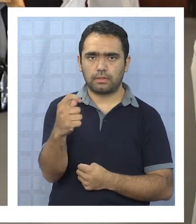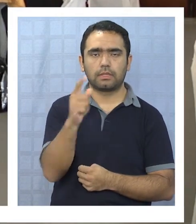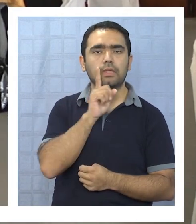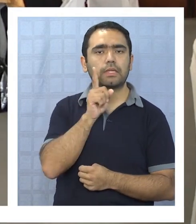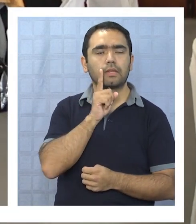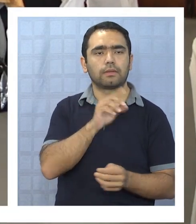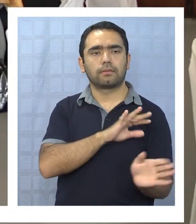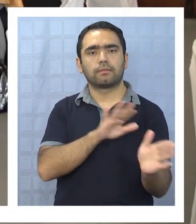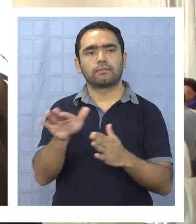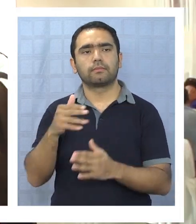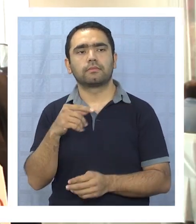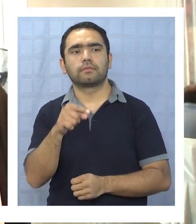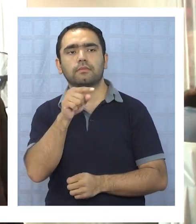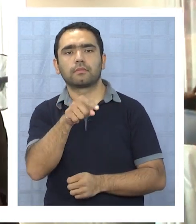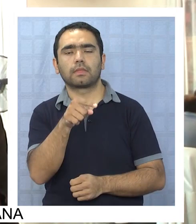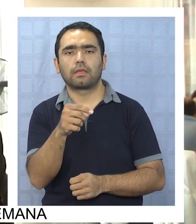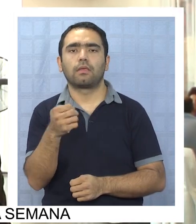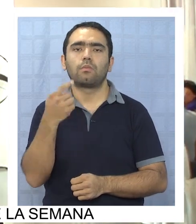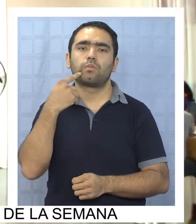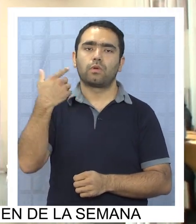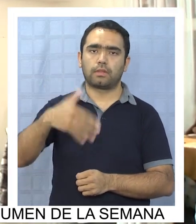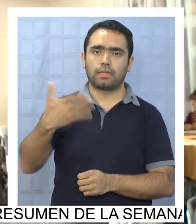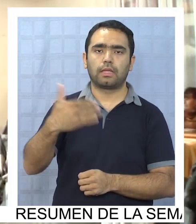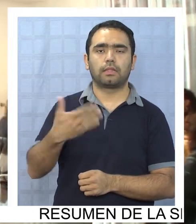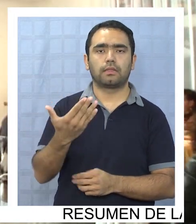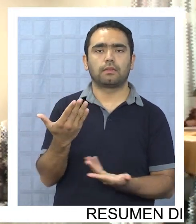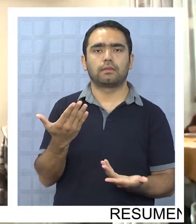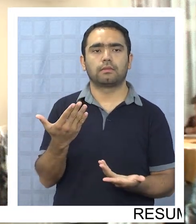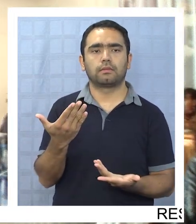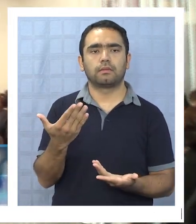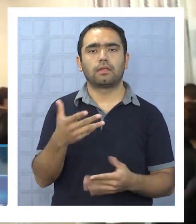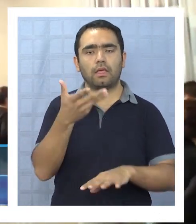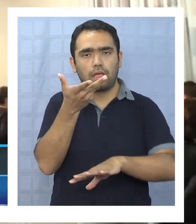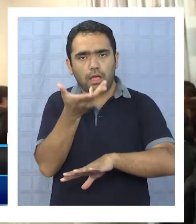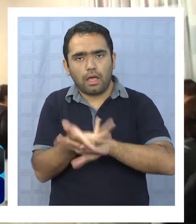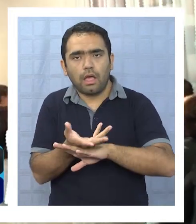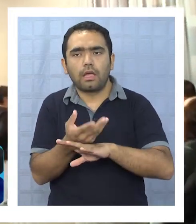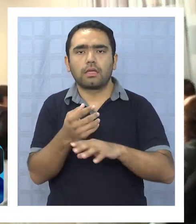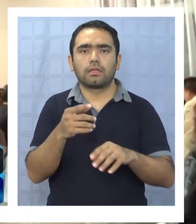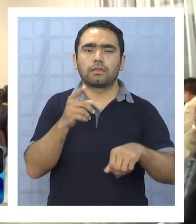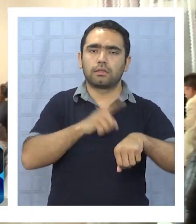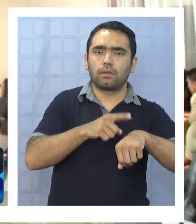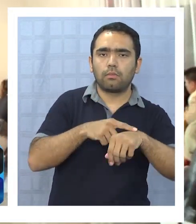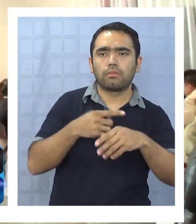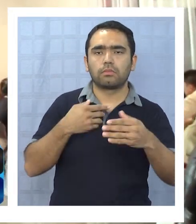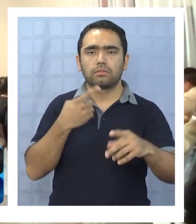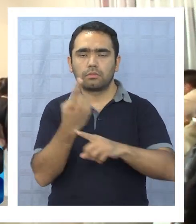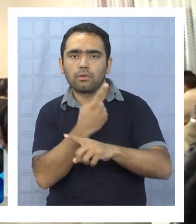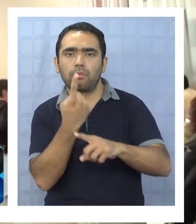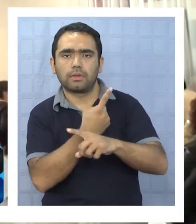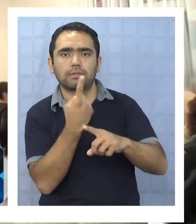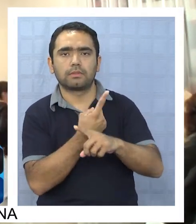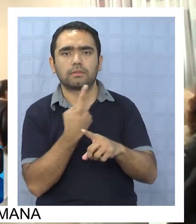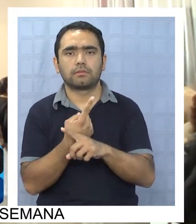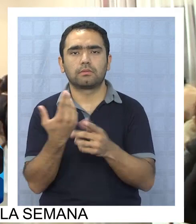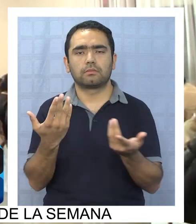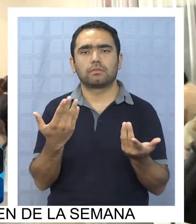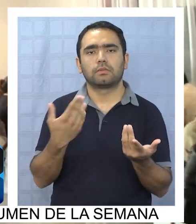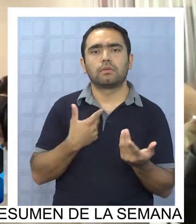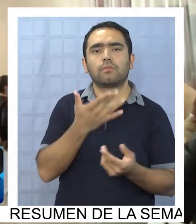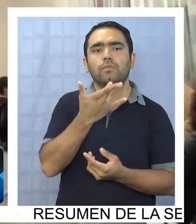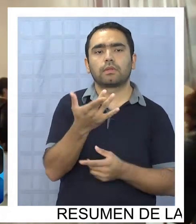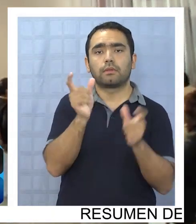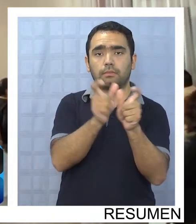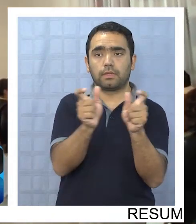ámbito. Es sumamente valioso que existan estas instancias de conversación porque es necesario que